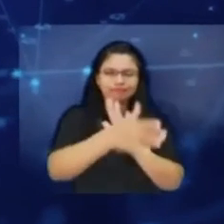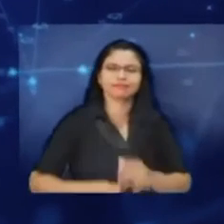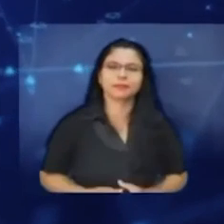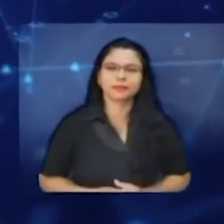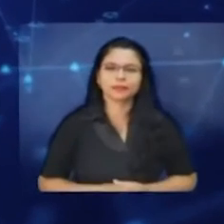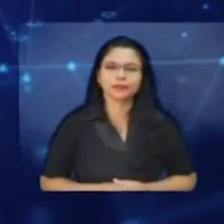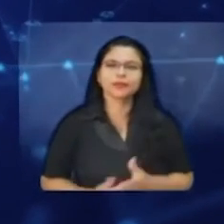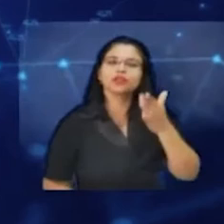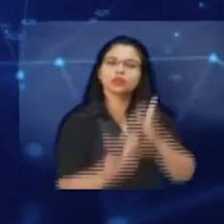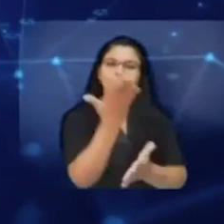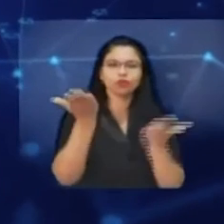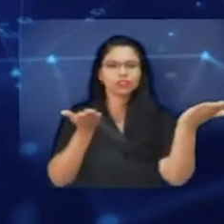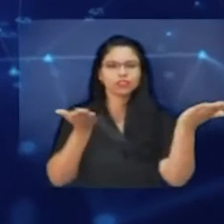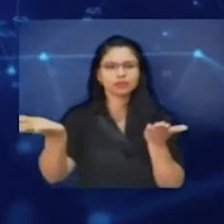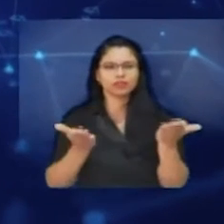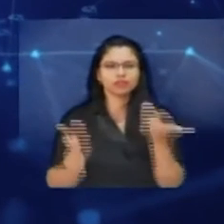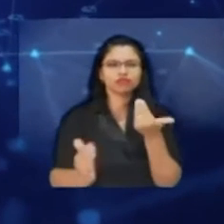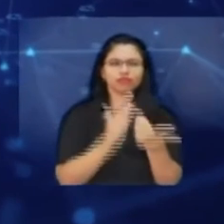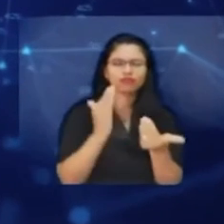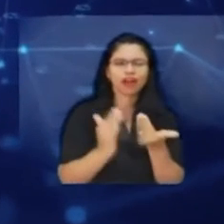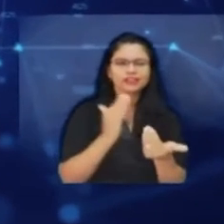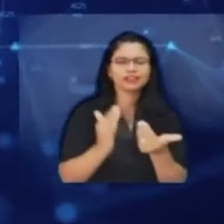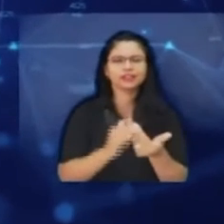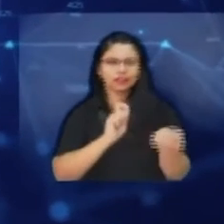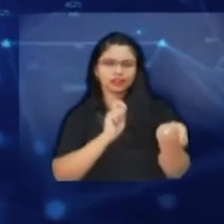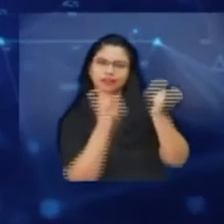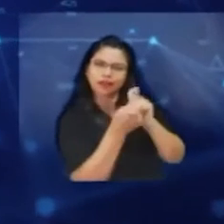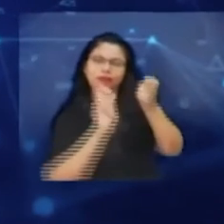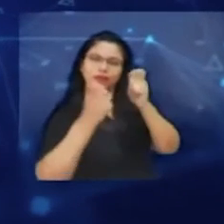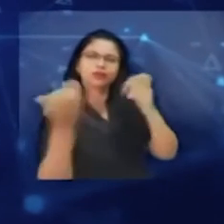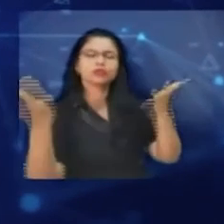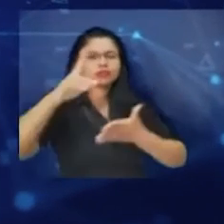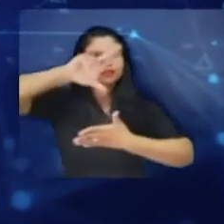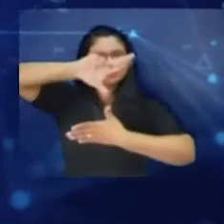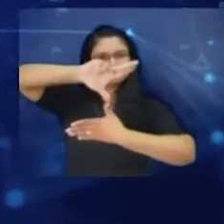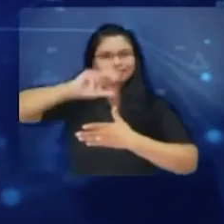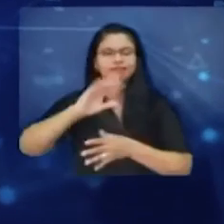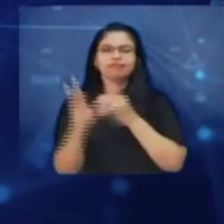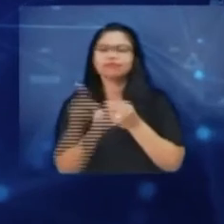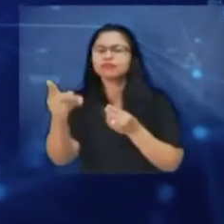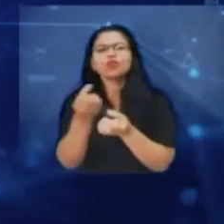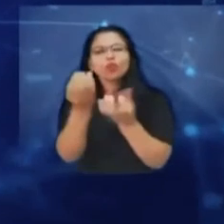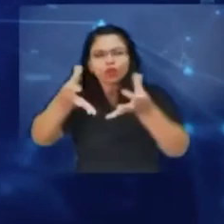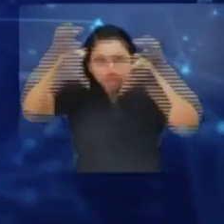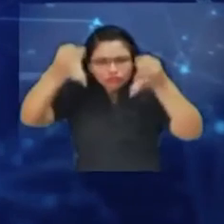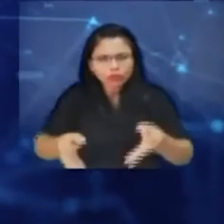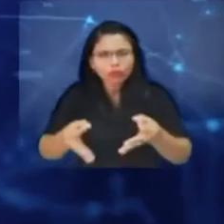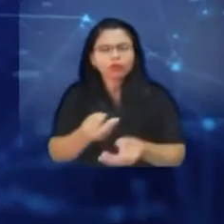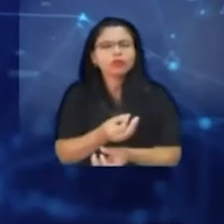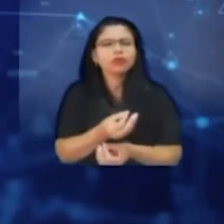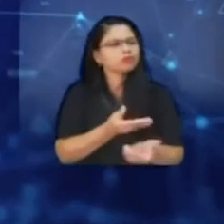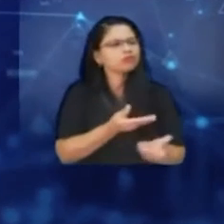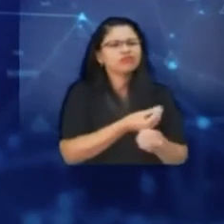estos nuevos servicios como facilitadores de la transformación digital en América Latina, ¿no? Y el valor que tiene para mercados de movilidad, mercados